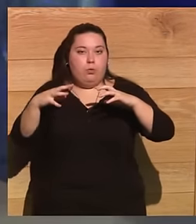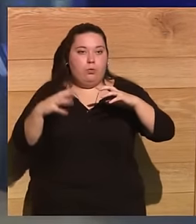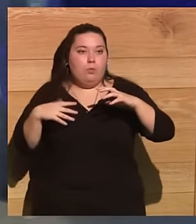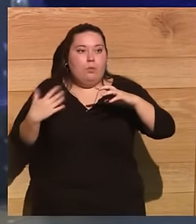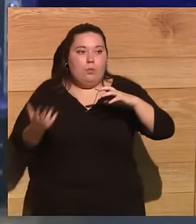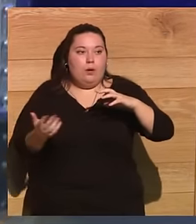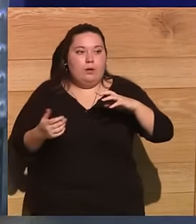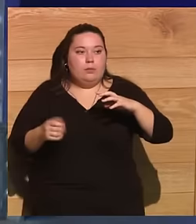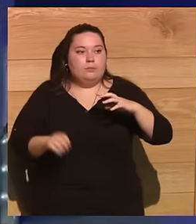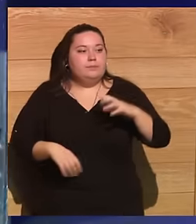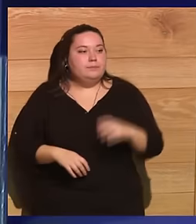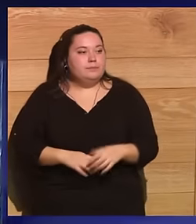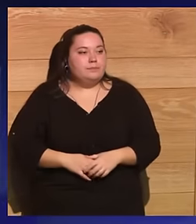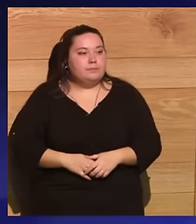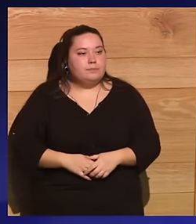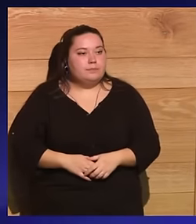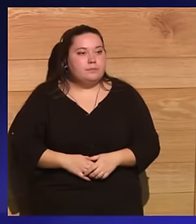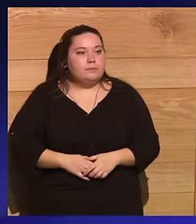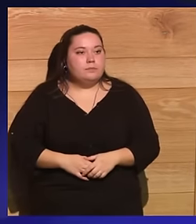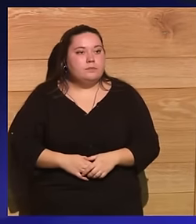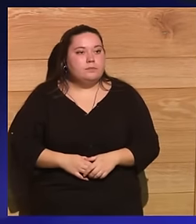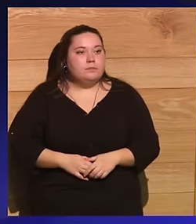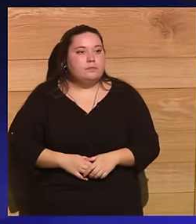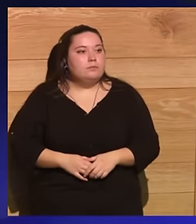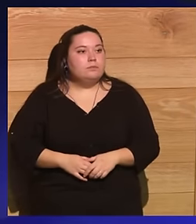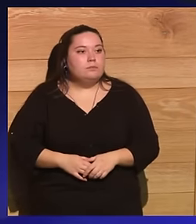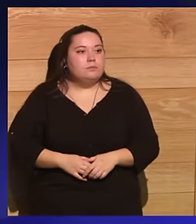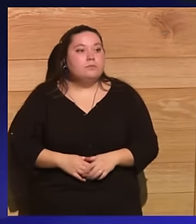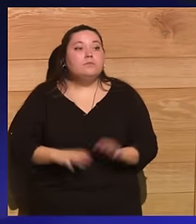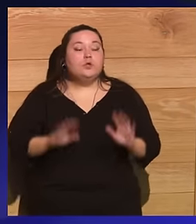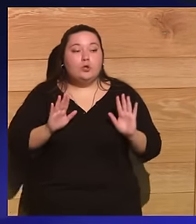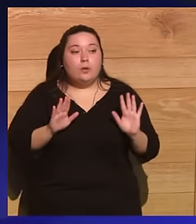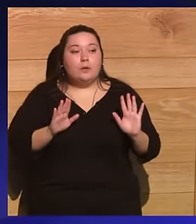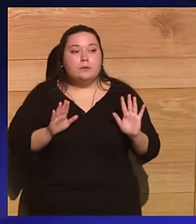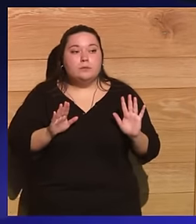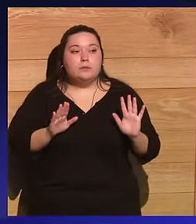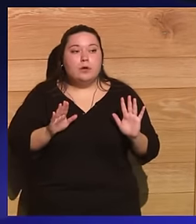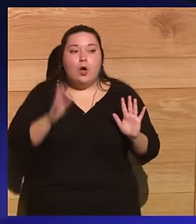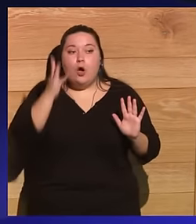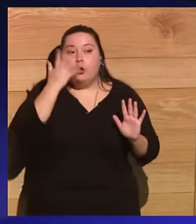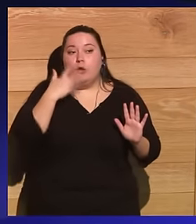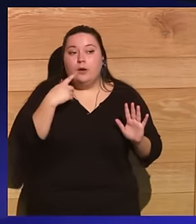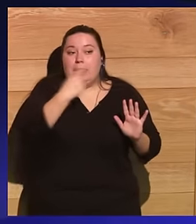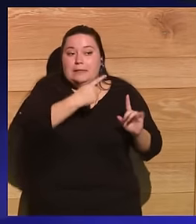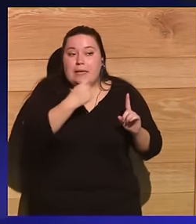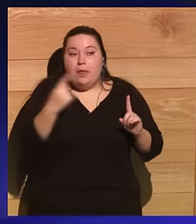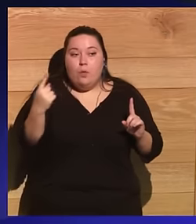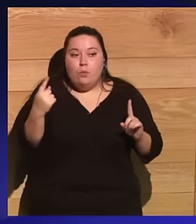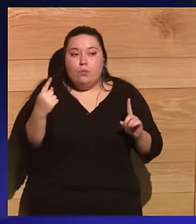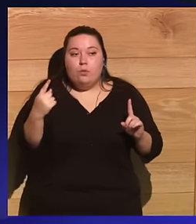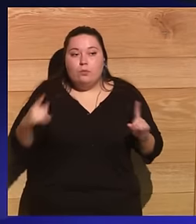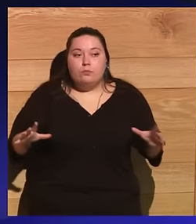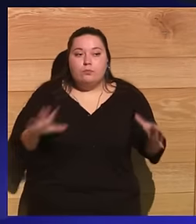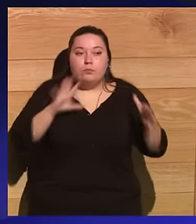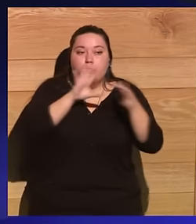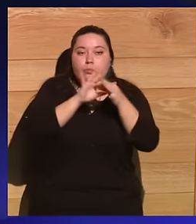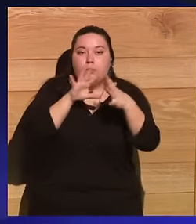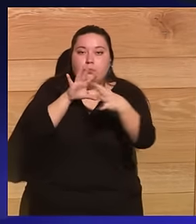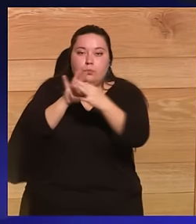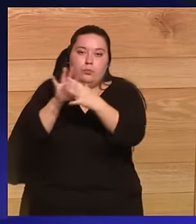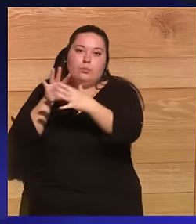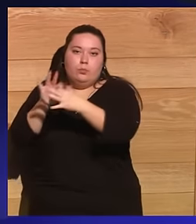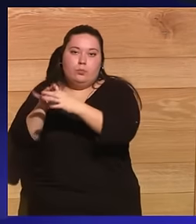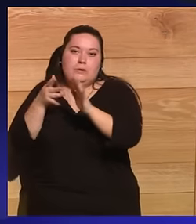preferencialmente una parte u otra. Y entonces podemos ver que cada uno de los colores se corresponden a un diferente dominio